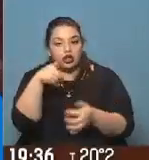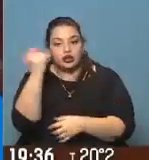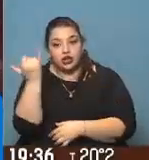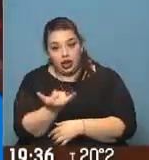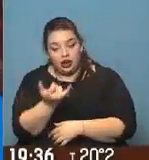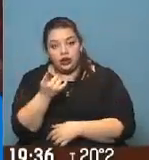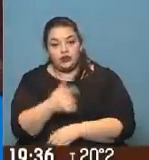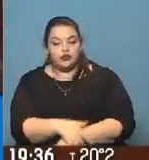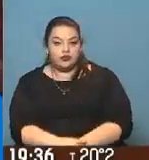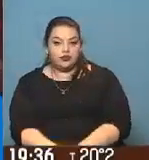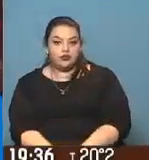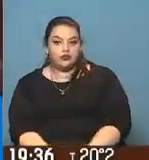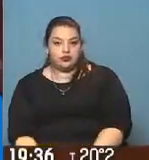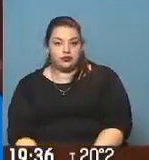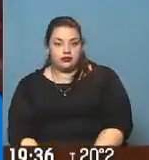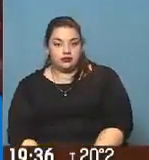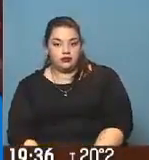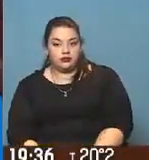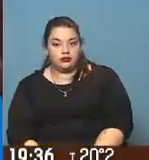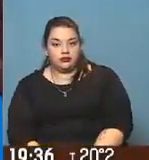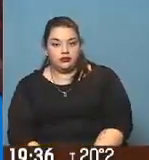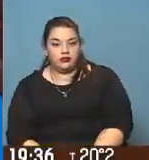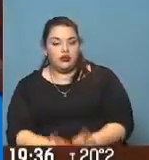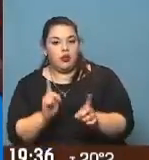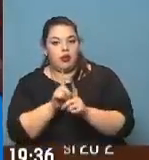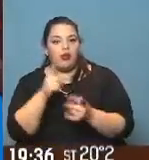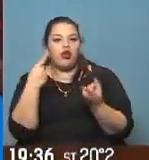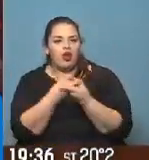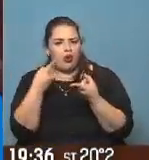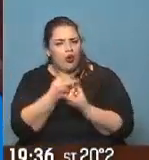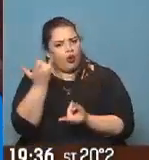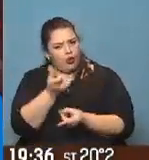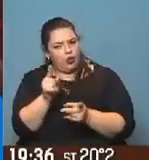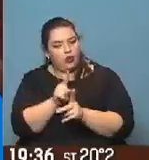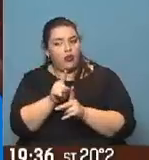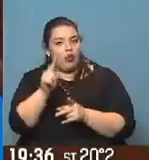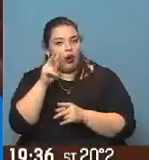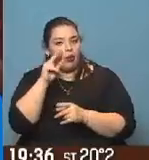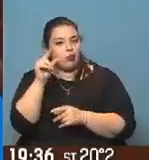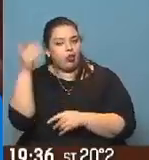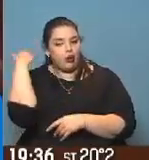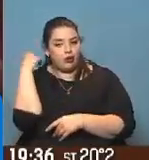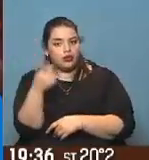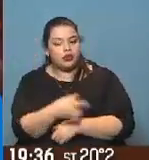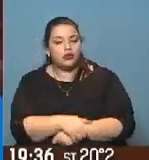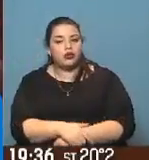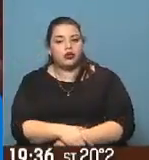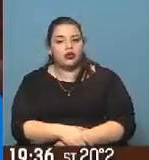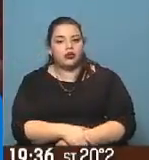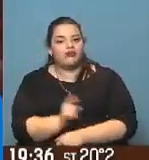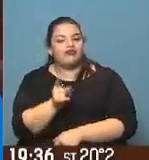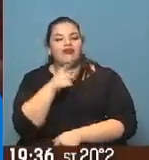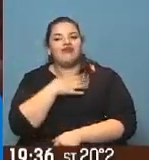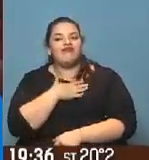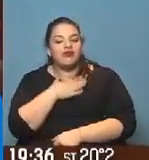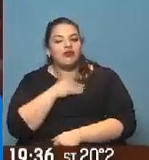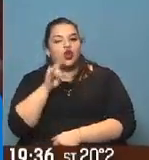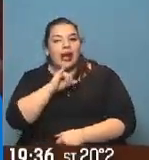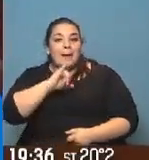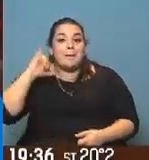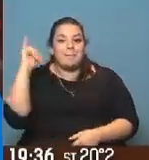bastante aguerrida la discusión, como escuchábamos hace 2 minutos en los títulos, no sea el mejor momento para hacer un cambio